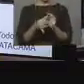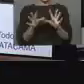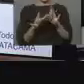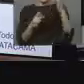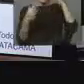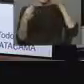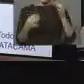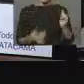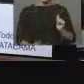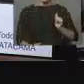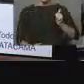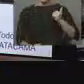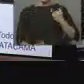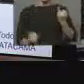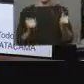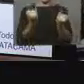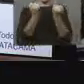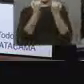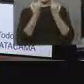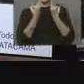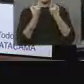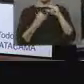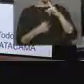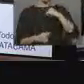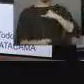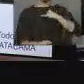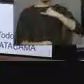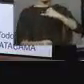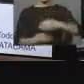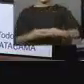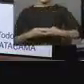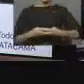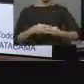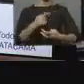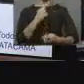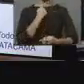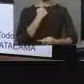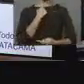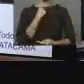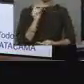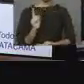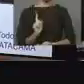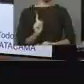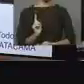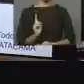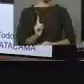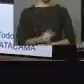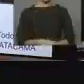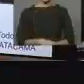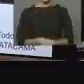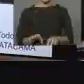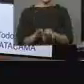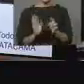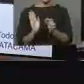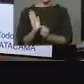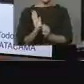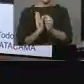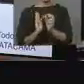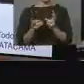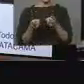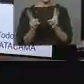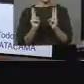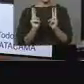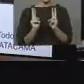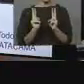decide voluntaria e informadamente a no perseverar en un embarazo que no desea. En consonancia con el reconocimiento de derechos